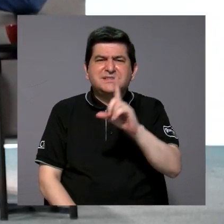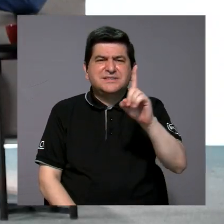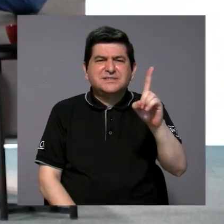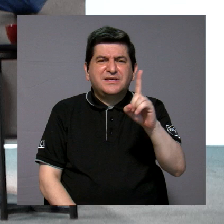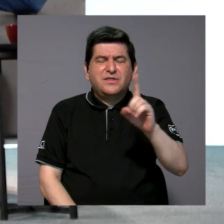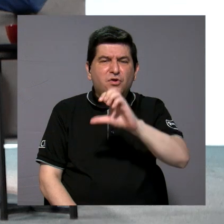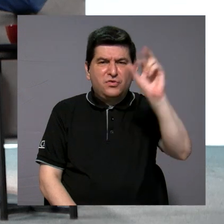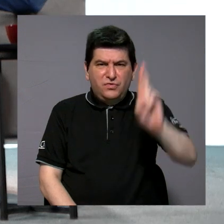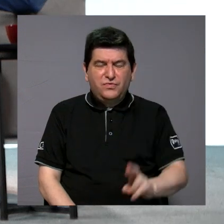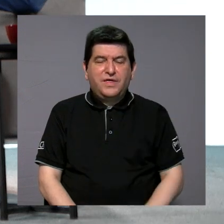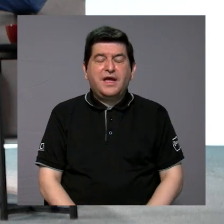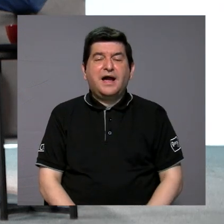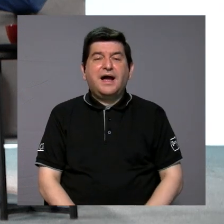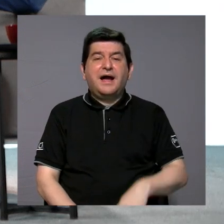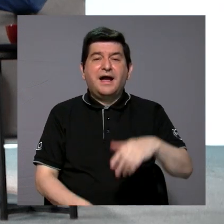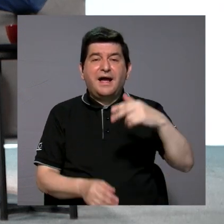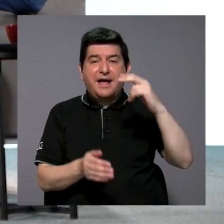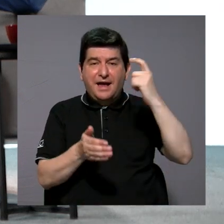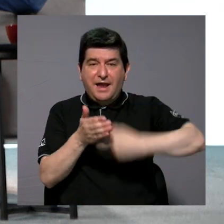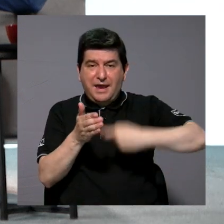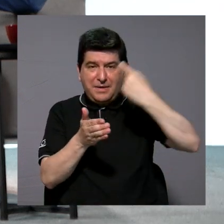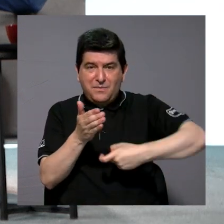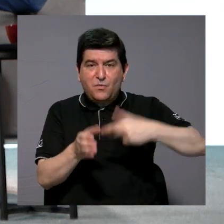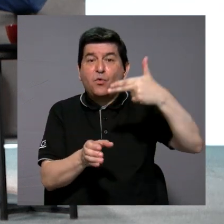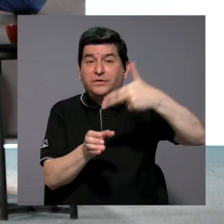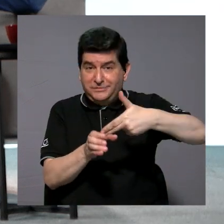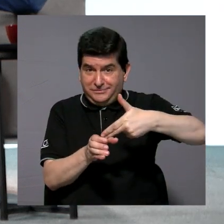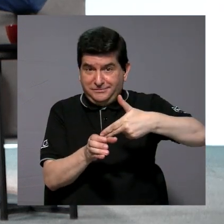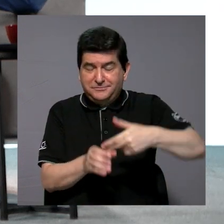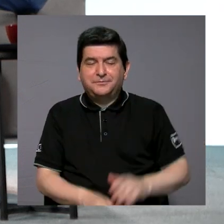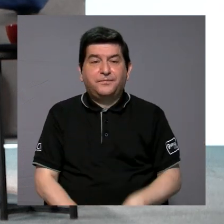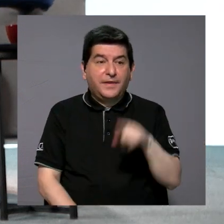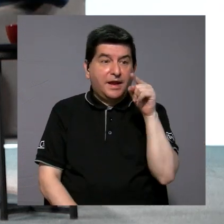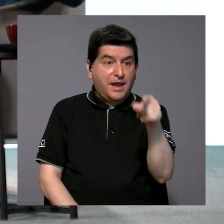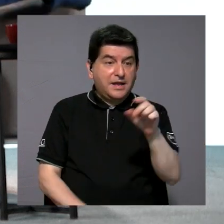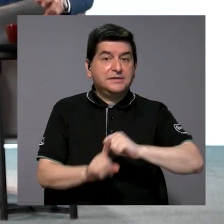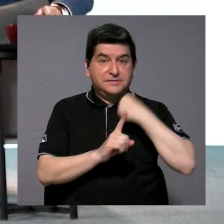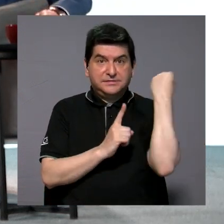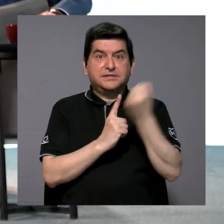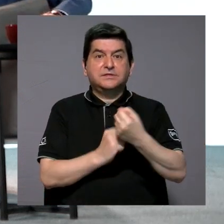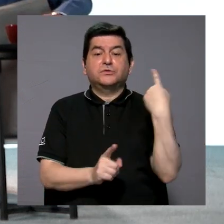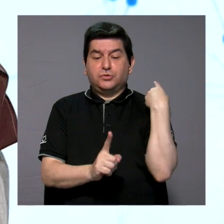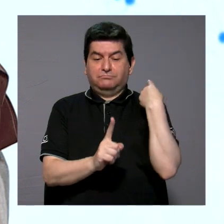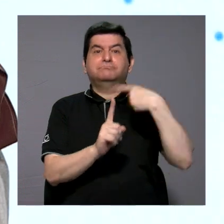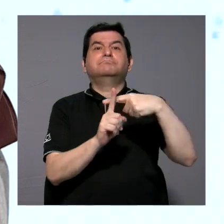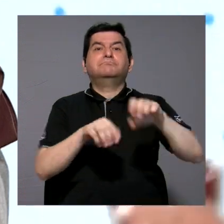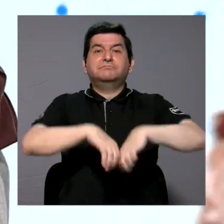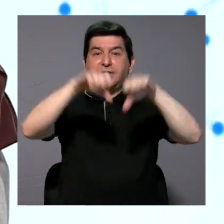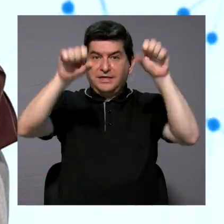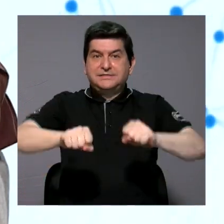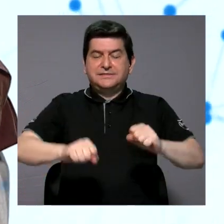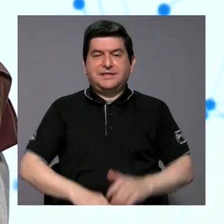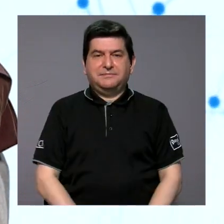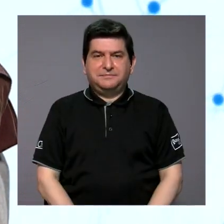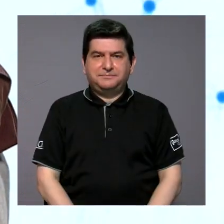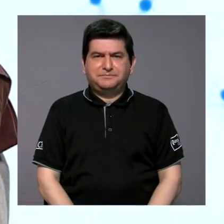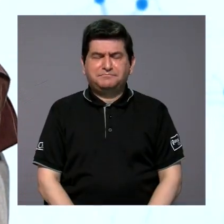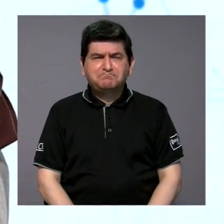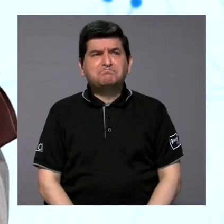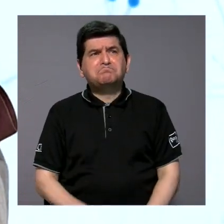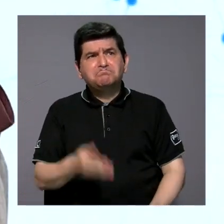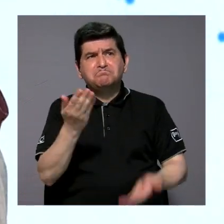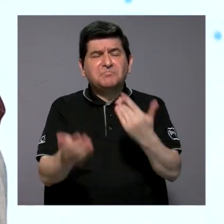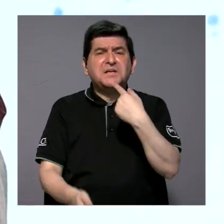vienen del impuesto a la gasolina, que también eso es una cosa muy, muy positiva del sistema, porque podrías